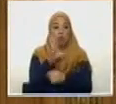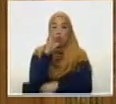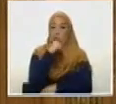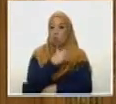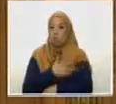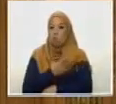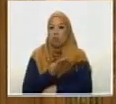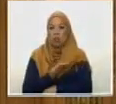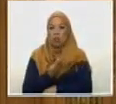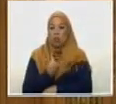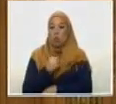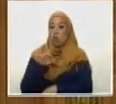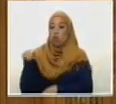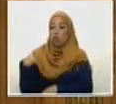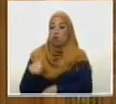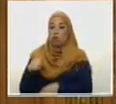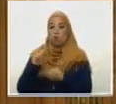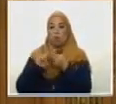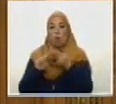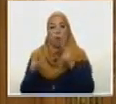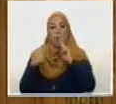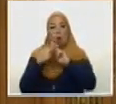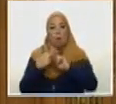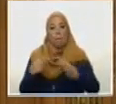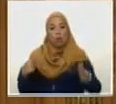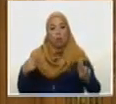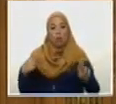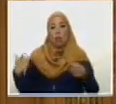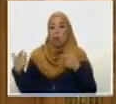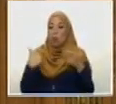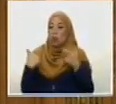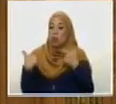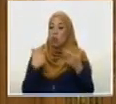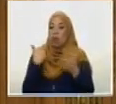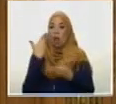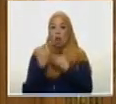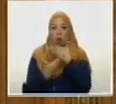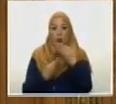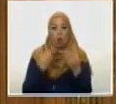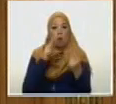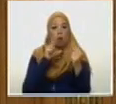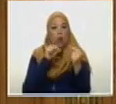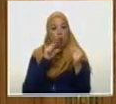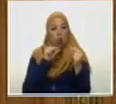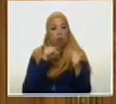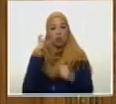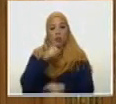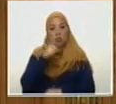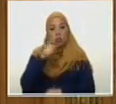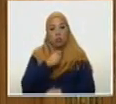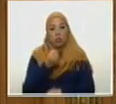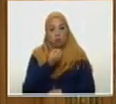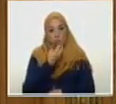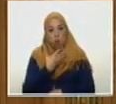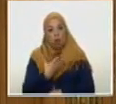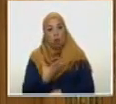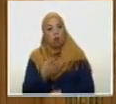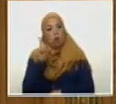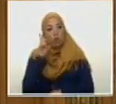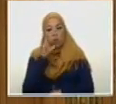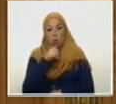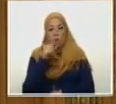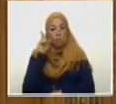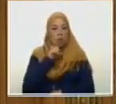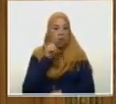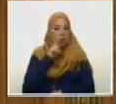Seguiremos en paz, propiciando todos los diálogos que sean necesarios, diálogos sinceros, diálogos de